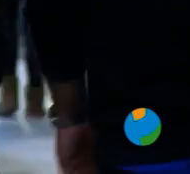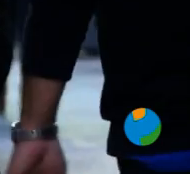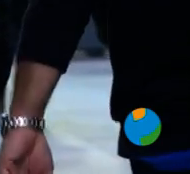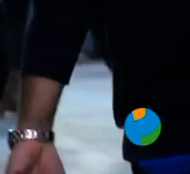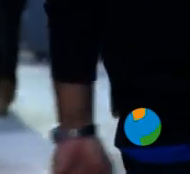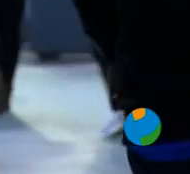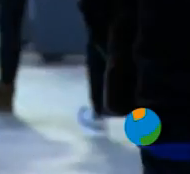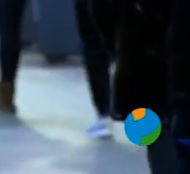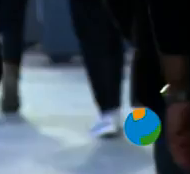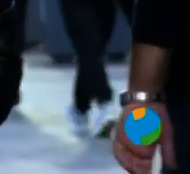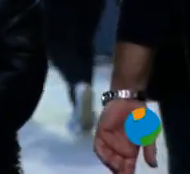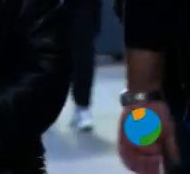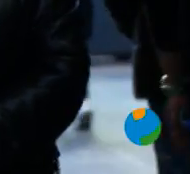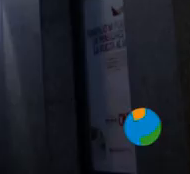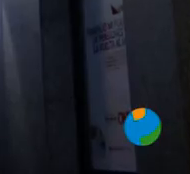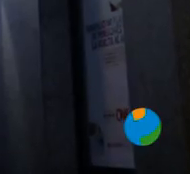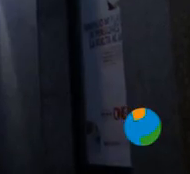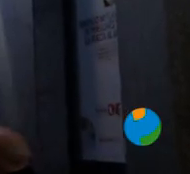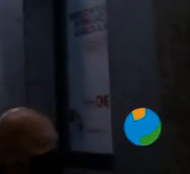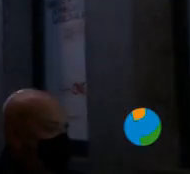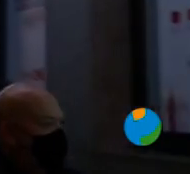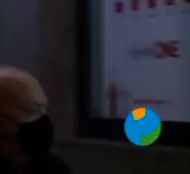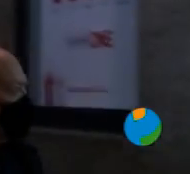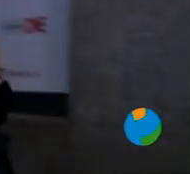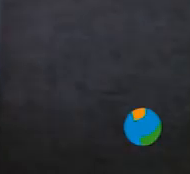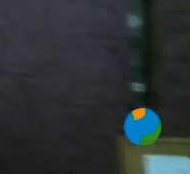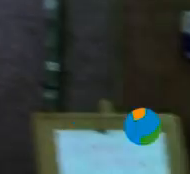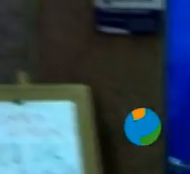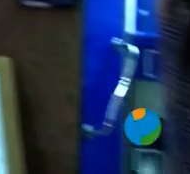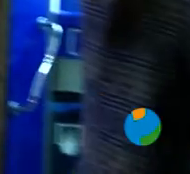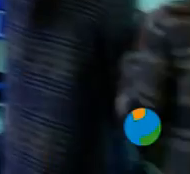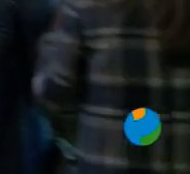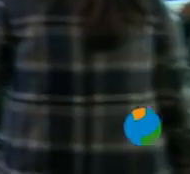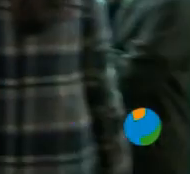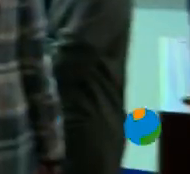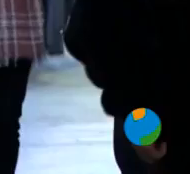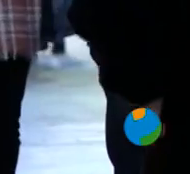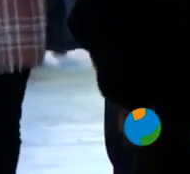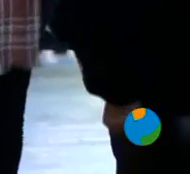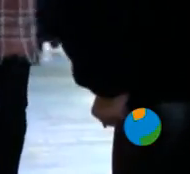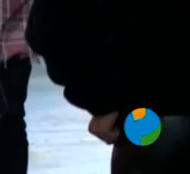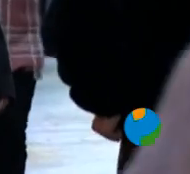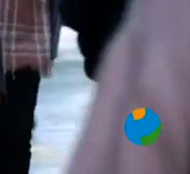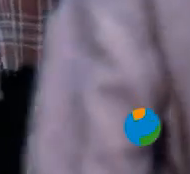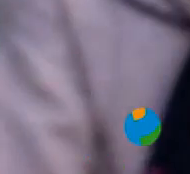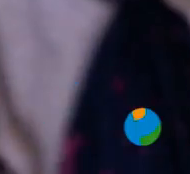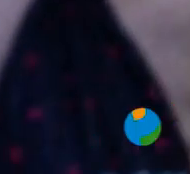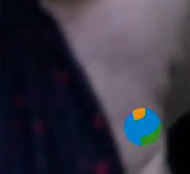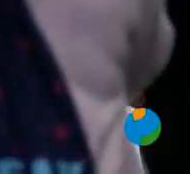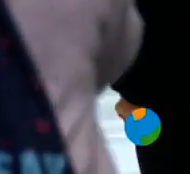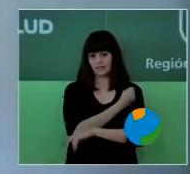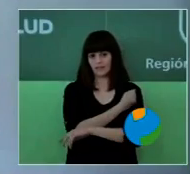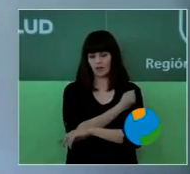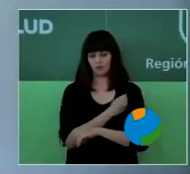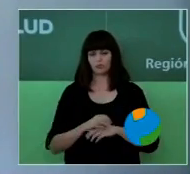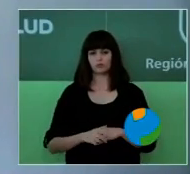las autoridades sanitarias este aumento de contagios está poniendo en riesgo la capacidad asistencial de los centros hospitalarios y de salud en la región